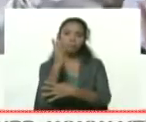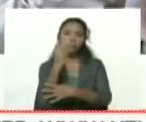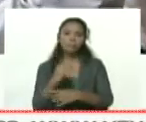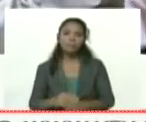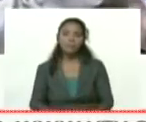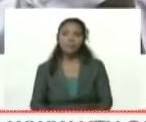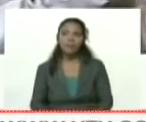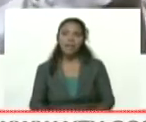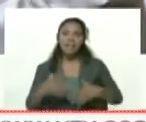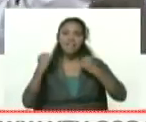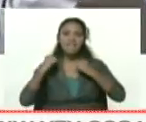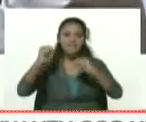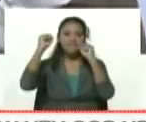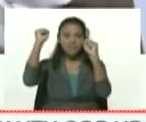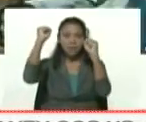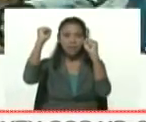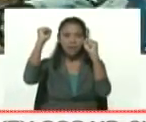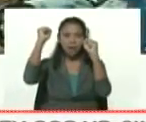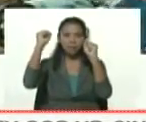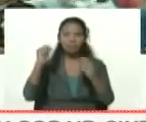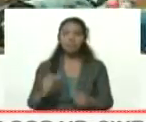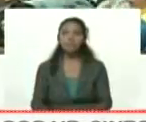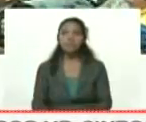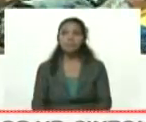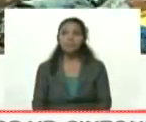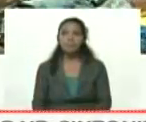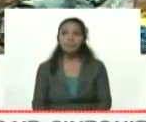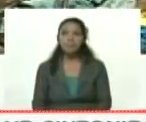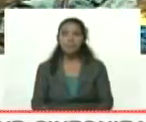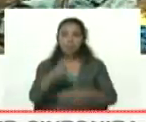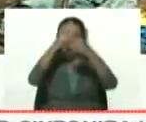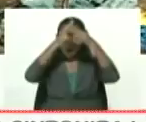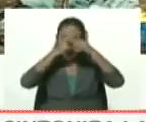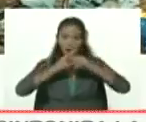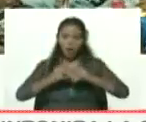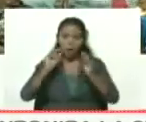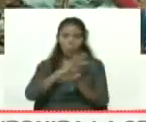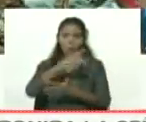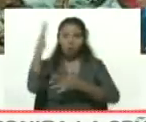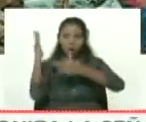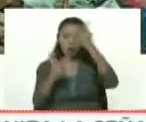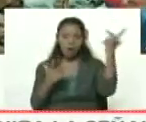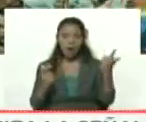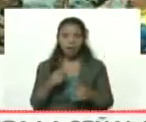¡Viva Alberto Lovera! ¡Honor y gloria a Alberto Lovera!